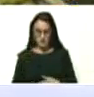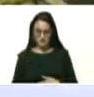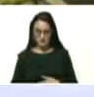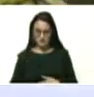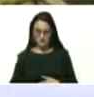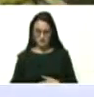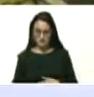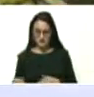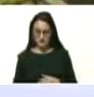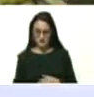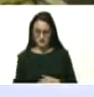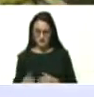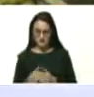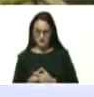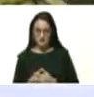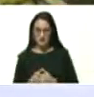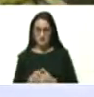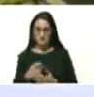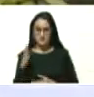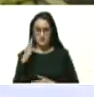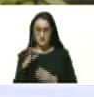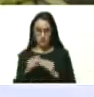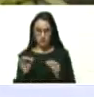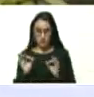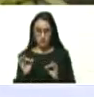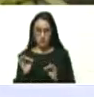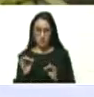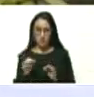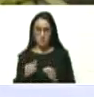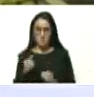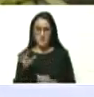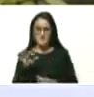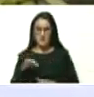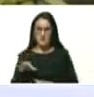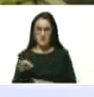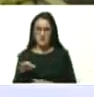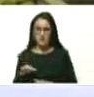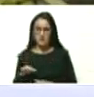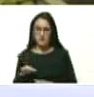saben todo, desde los que tienen los conucos más pequeños